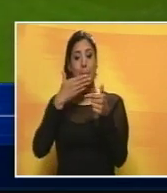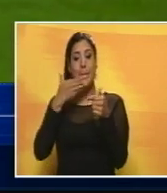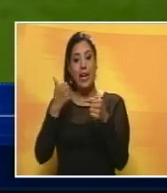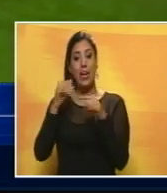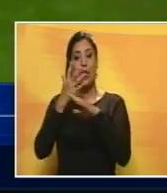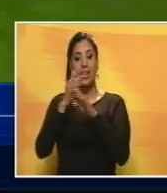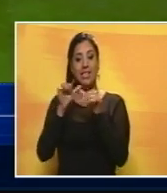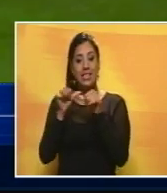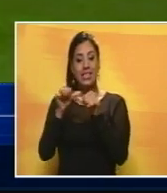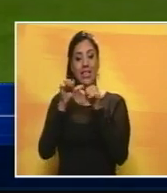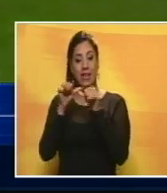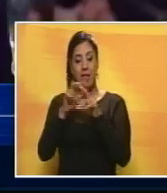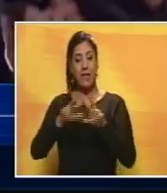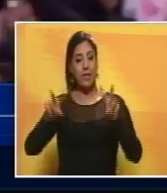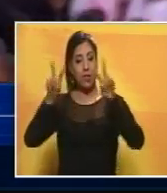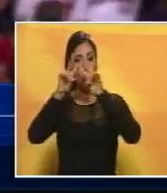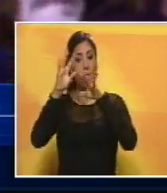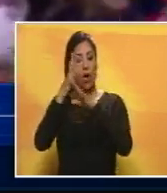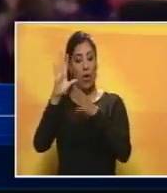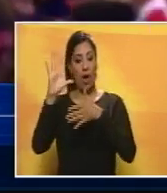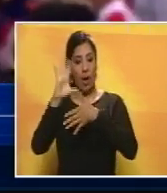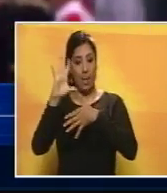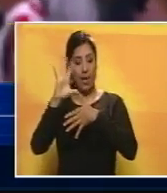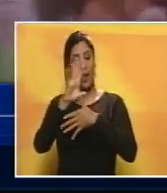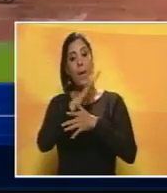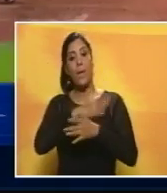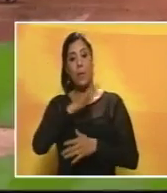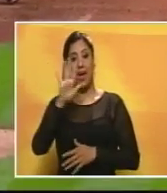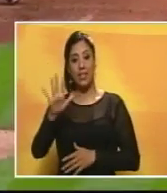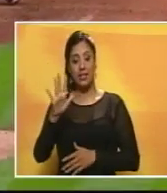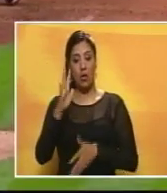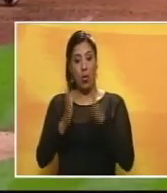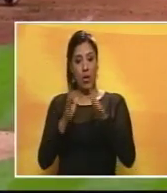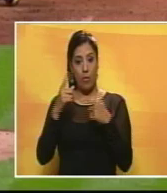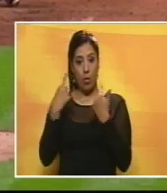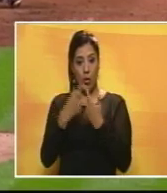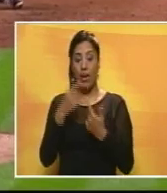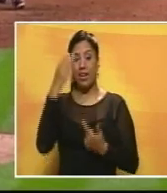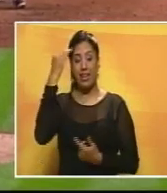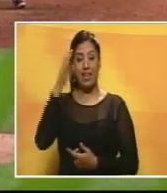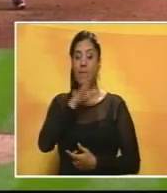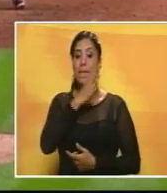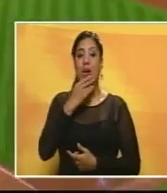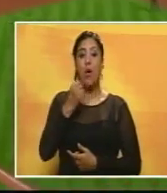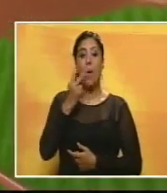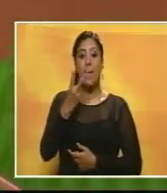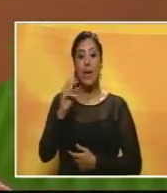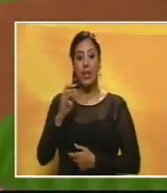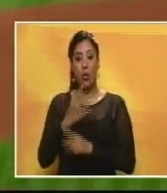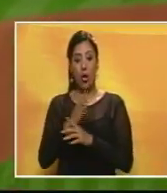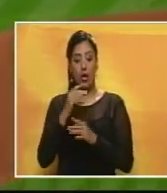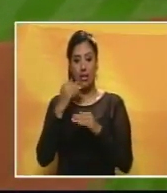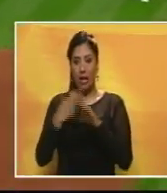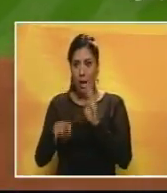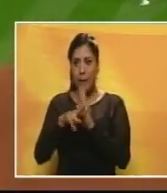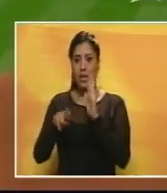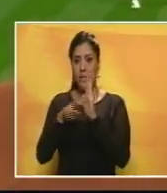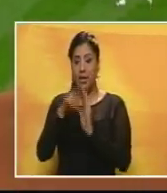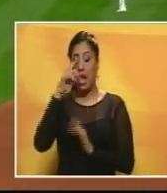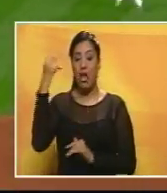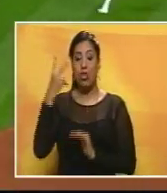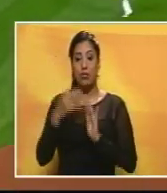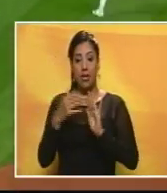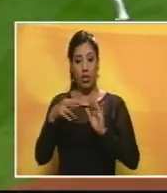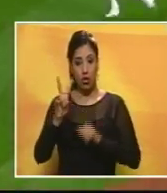mayor seguidilla de victorias en la Liga Americana, perteneciente a los Atléticos de Oakland, cuando consiguieron 20 triunfos consecutivos en el